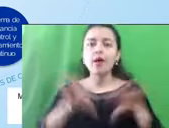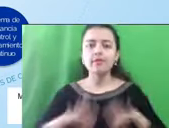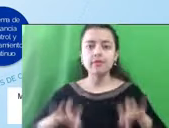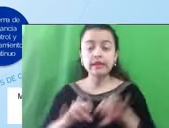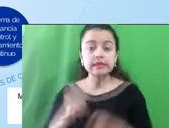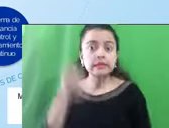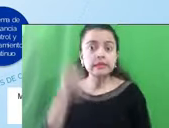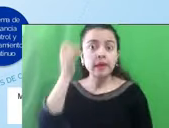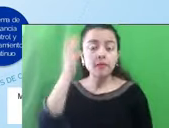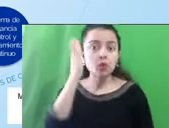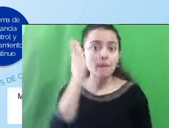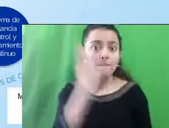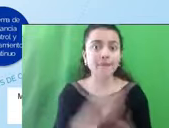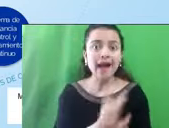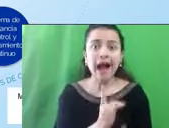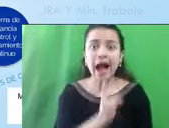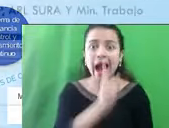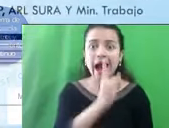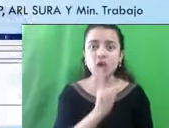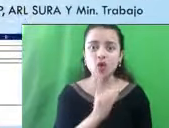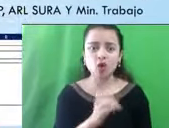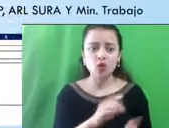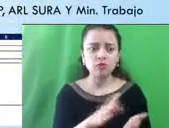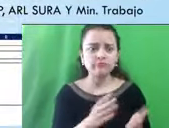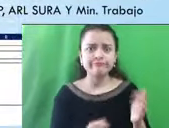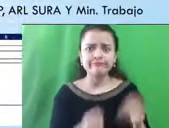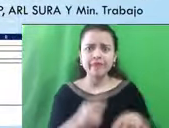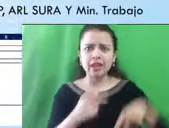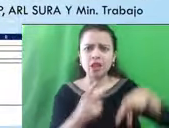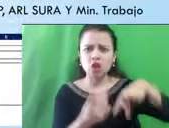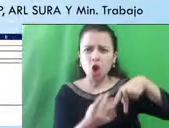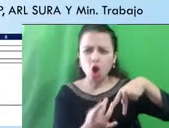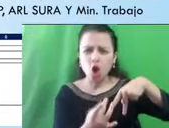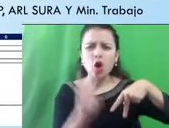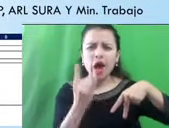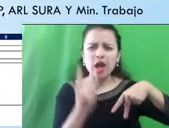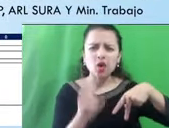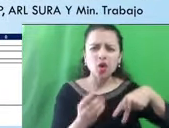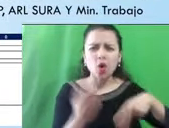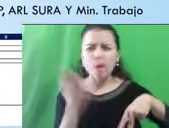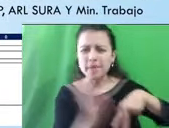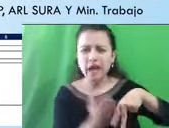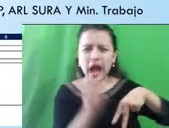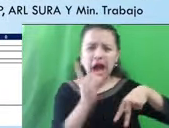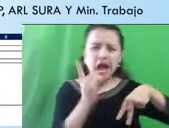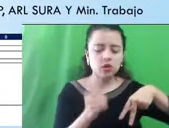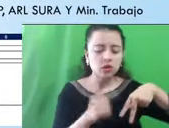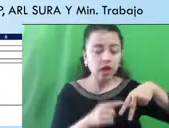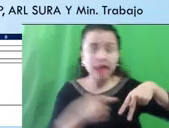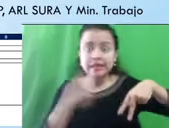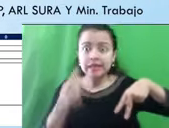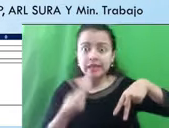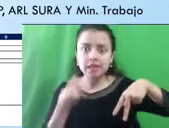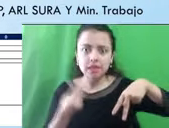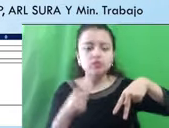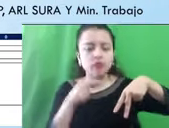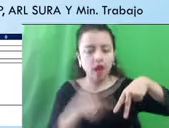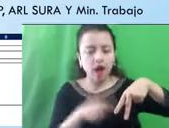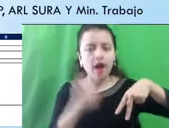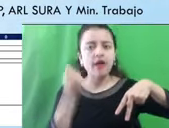Nuestro sistema de seguridad y salud en el trabajo, de acuerdo a las auditorías que se han realizado para vigencia a